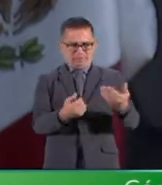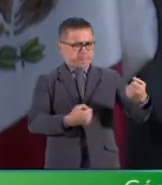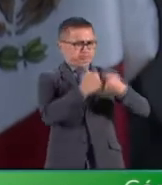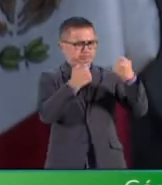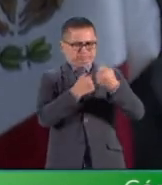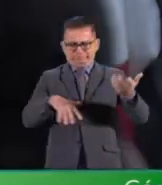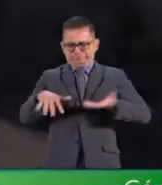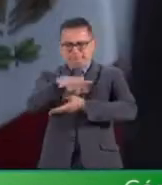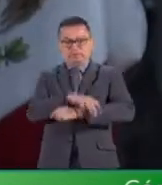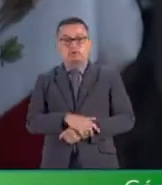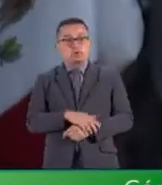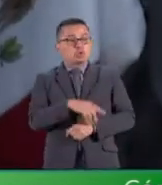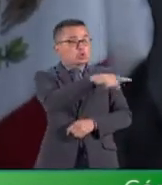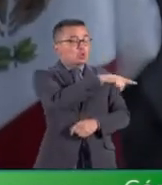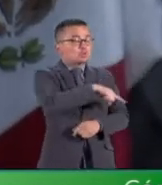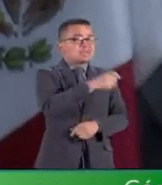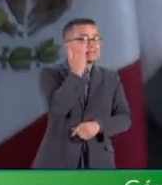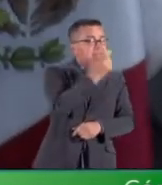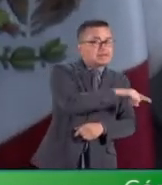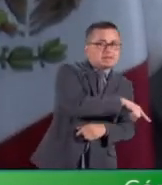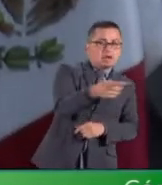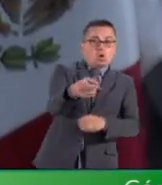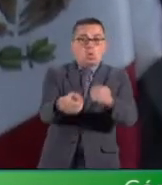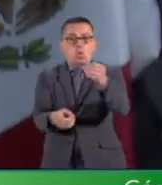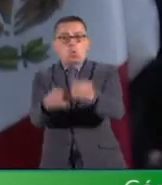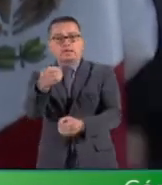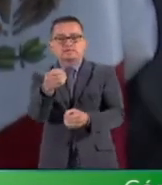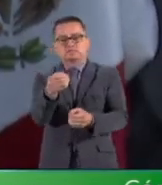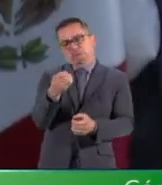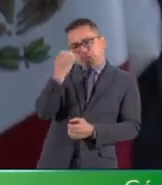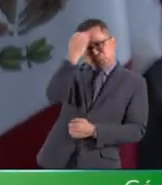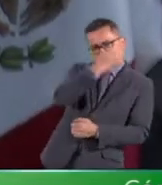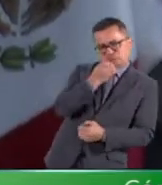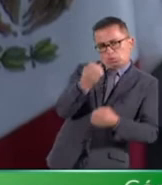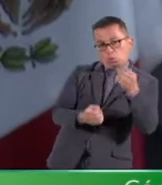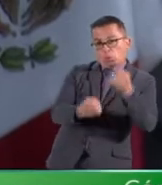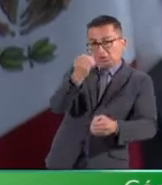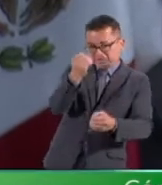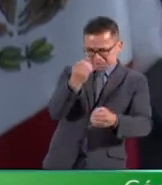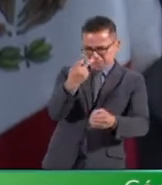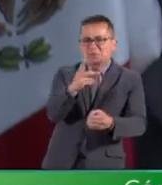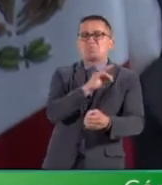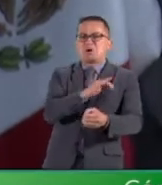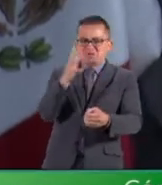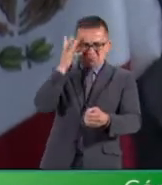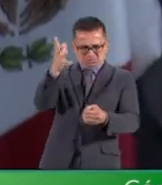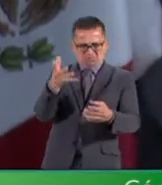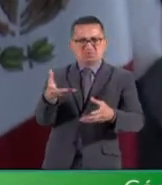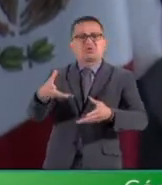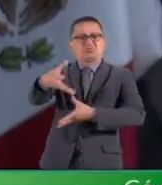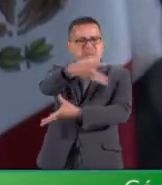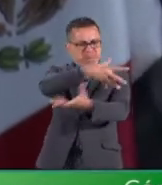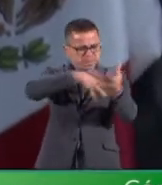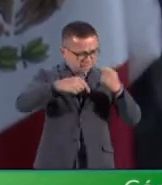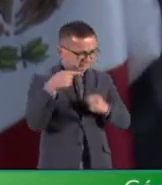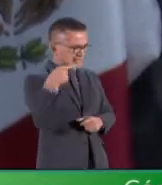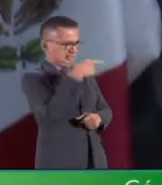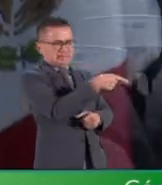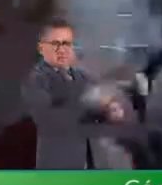los jueces, pero no se les olvide que todavía falta que a ustedes los juzgue la historia. Muchas gracias.